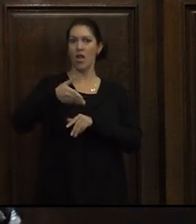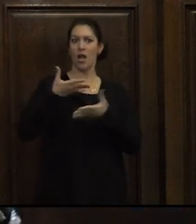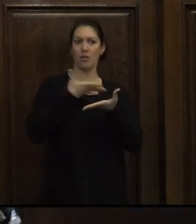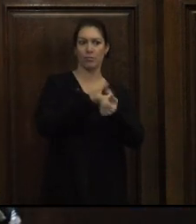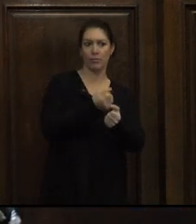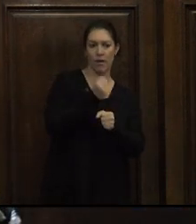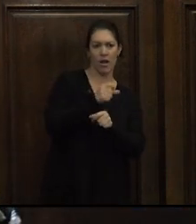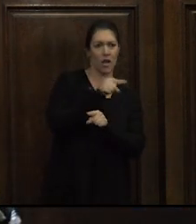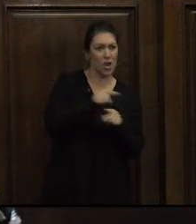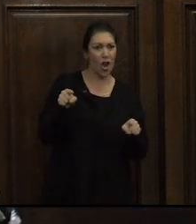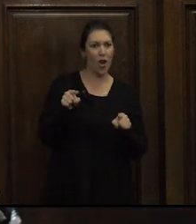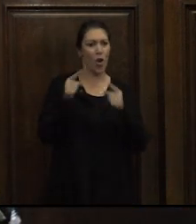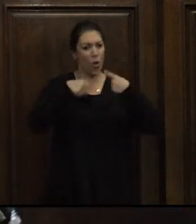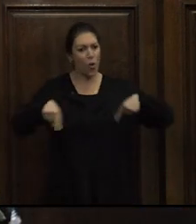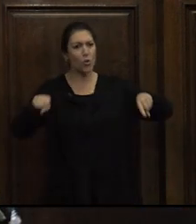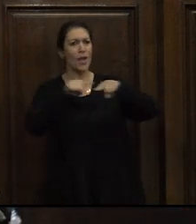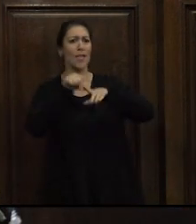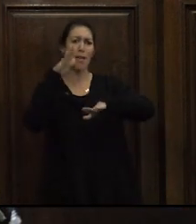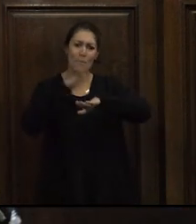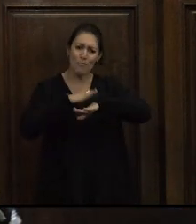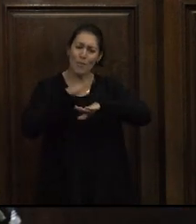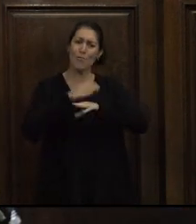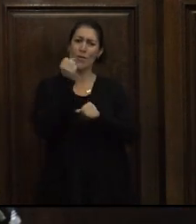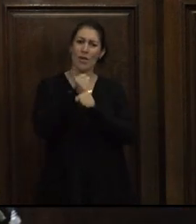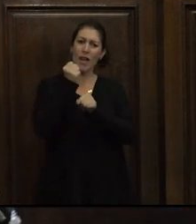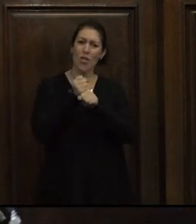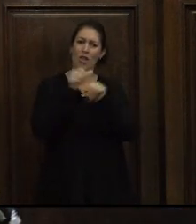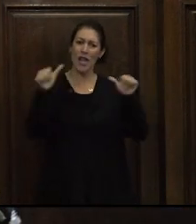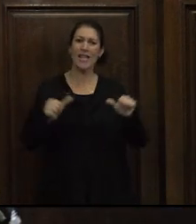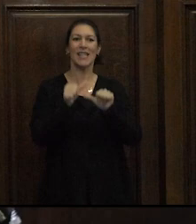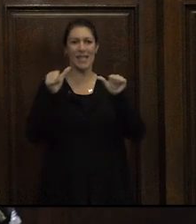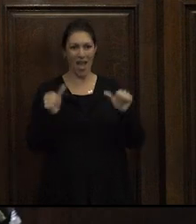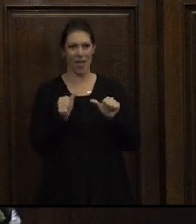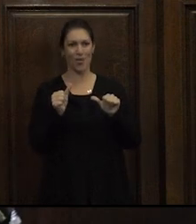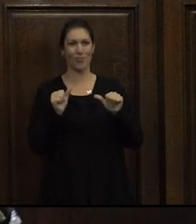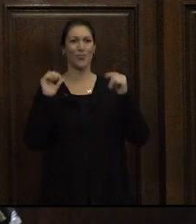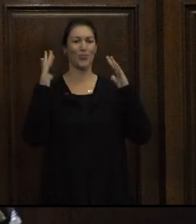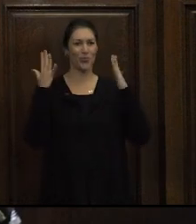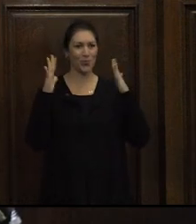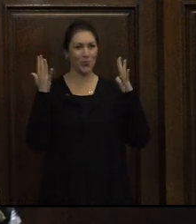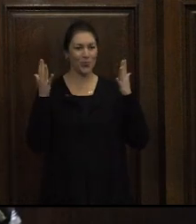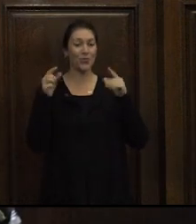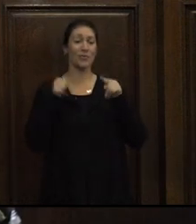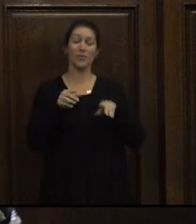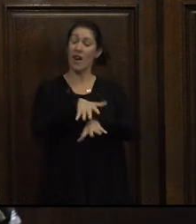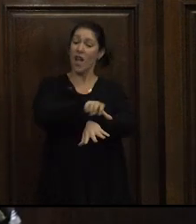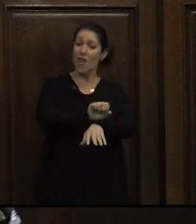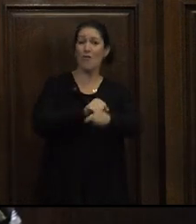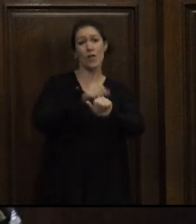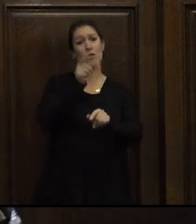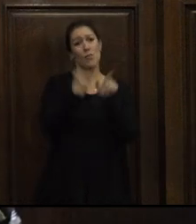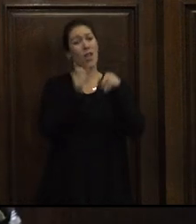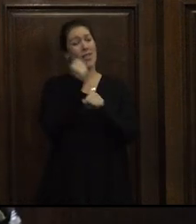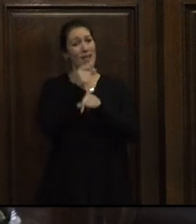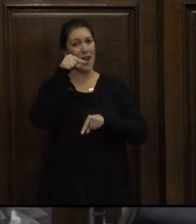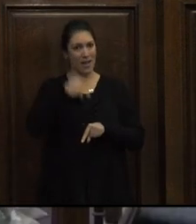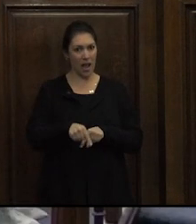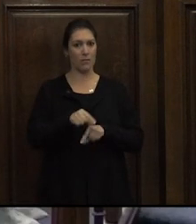hacerlo. Eso es un gran esfuerzo, tendremos que reflexionar sobre esto, pero ha sido un gran esfuerzo.